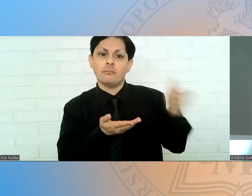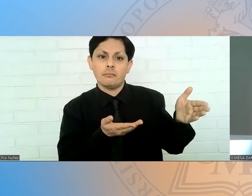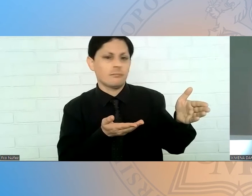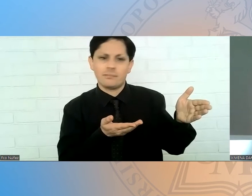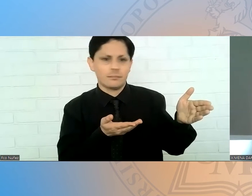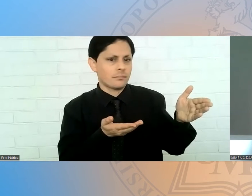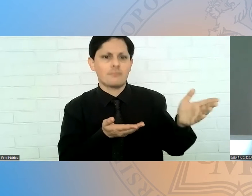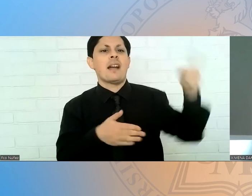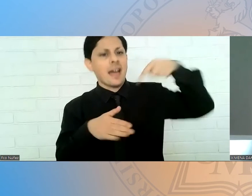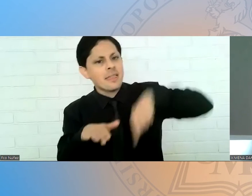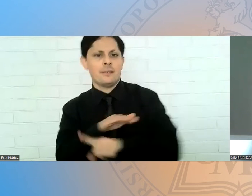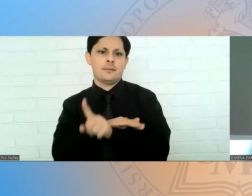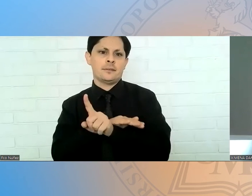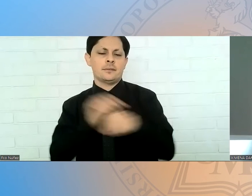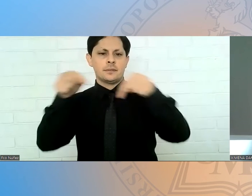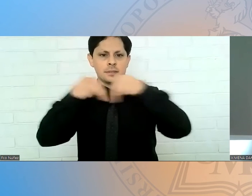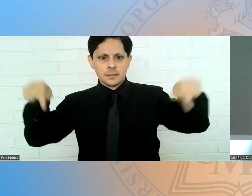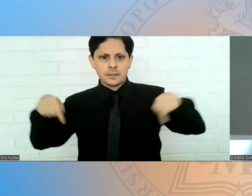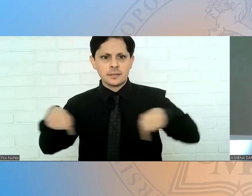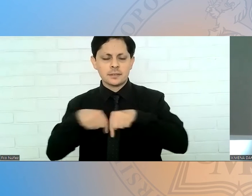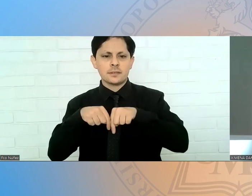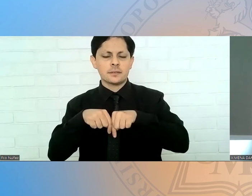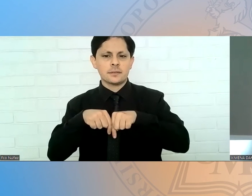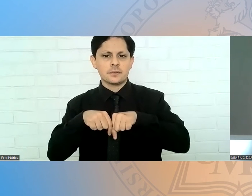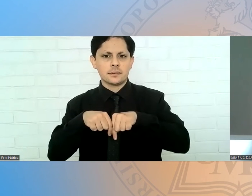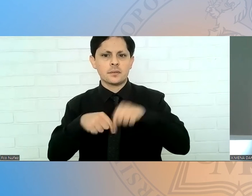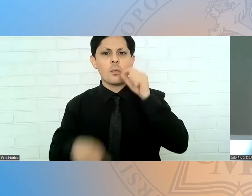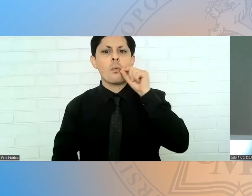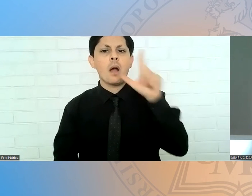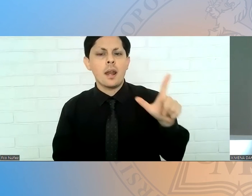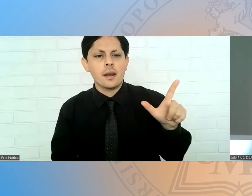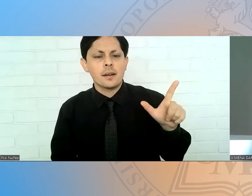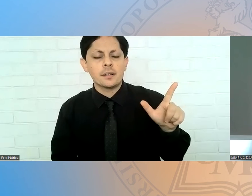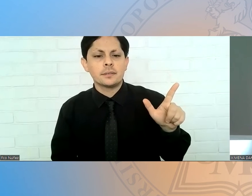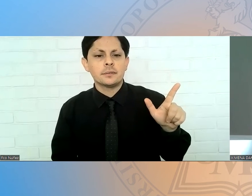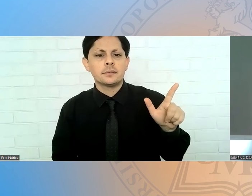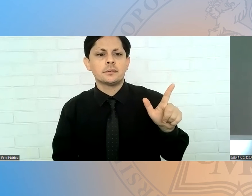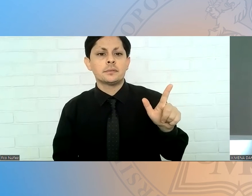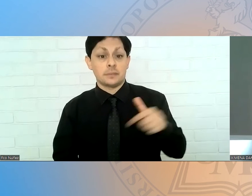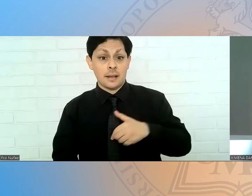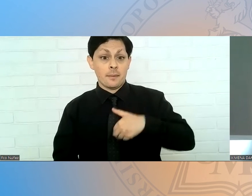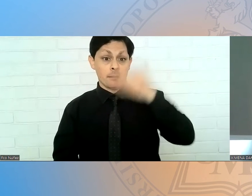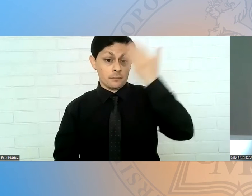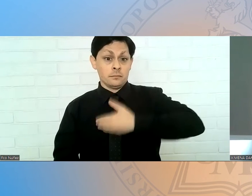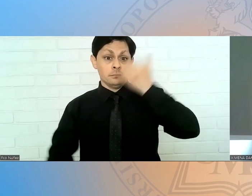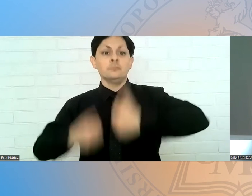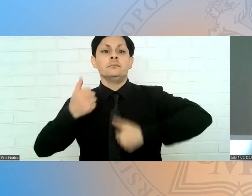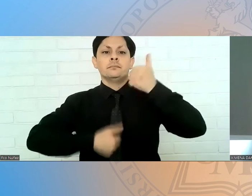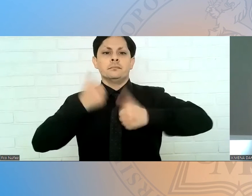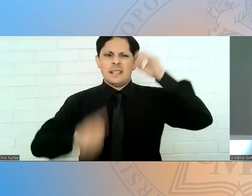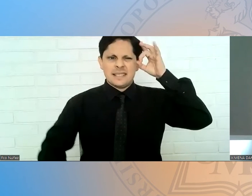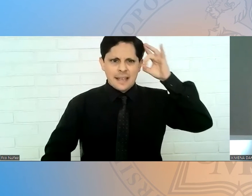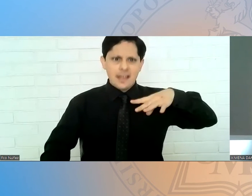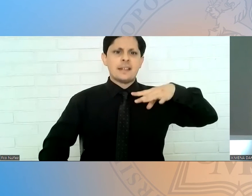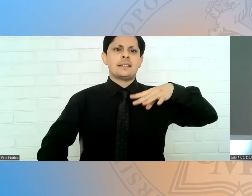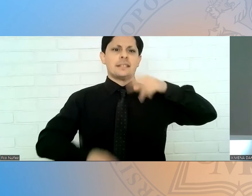la sala de clase. ¿Cuál es, cuando hablábamos de esta profesión docente, del saber ser